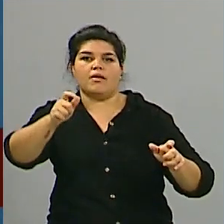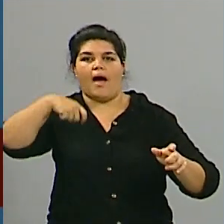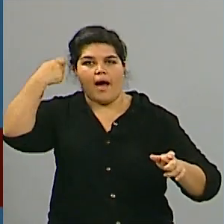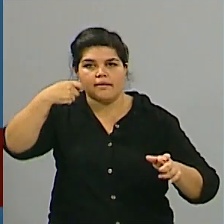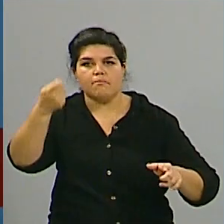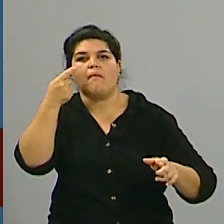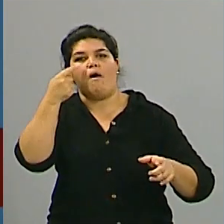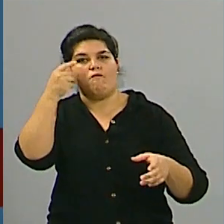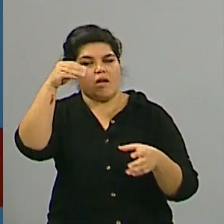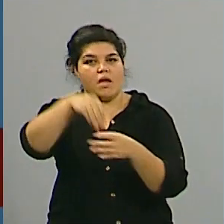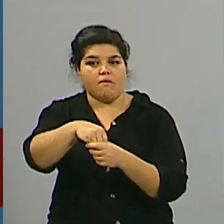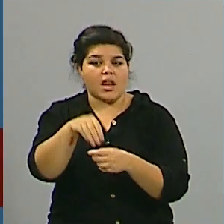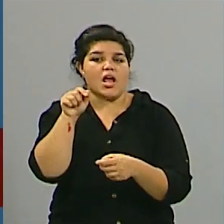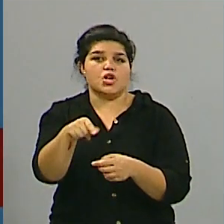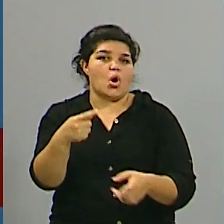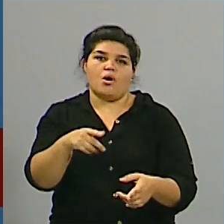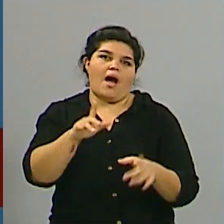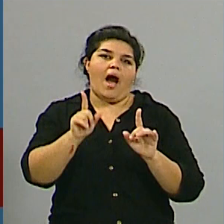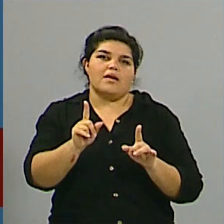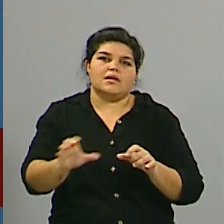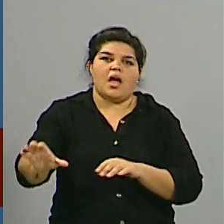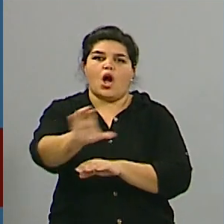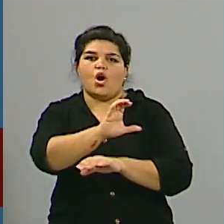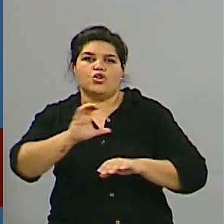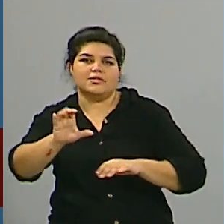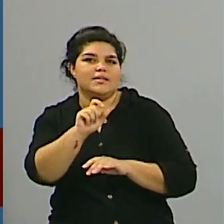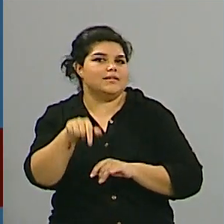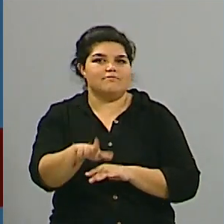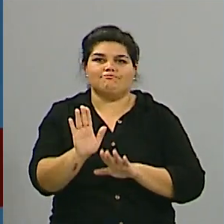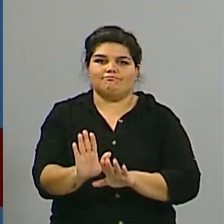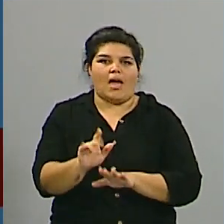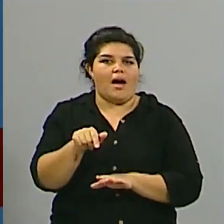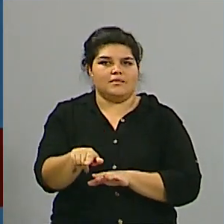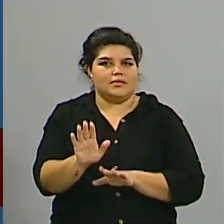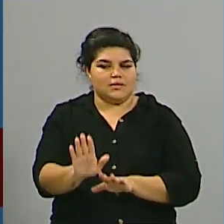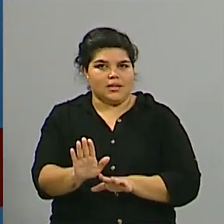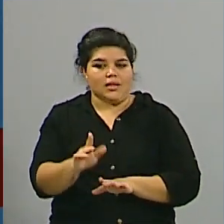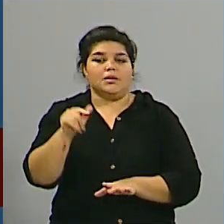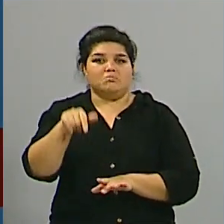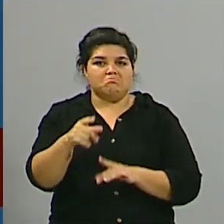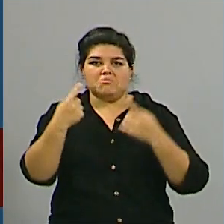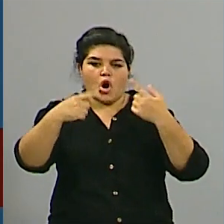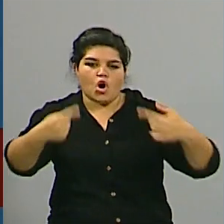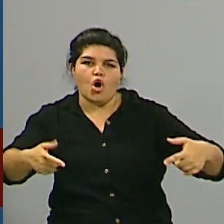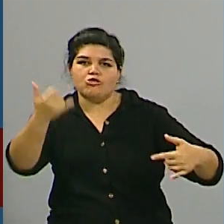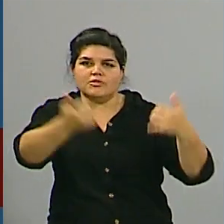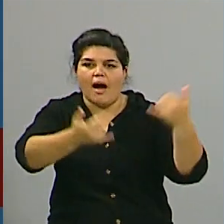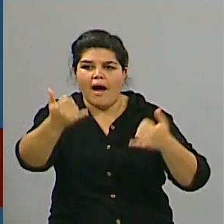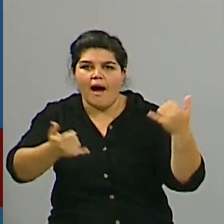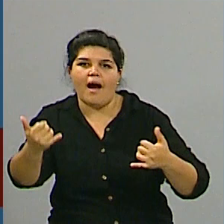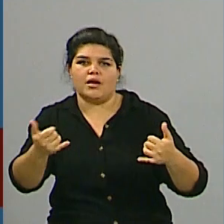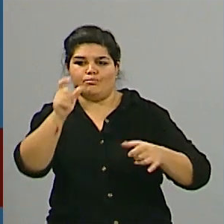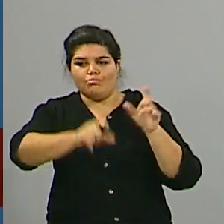supuesto, con los servicios ecosistémicos y se basan en el cuidado de esa biodiversidad y en el equilibrio del ecosistema,